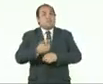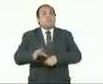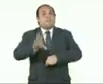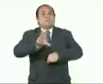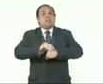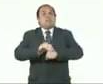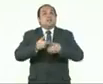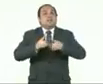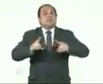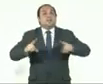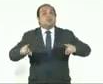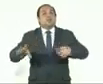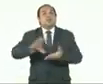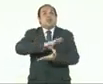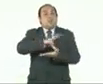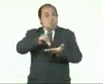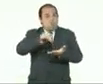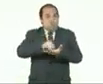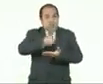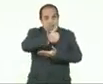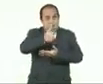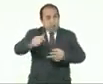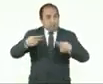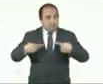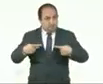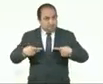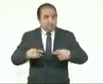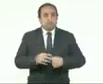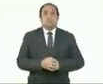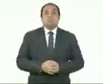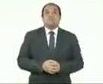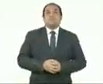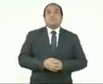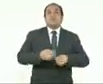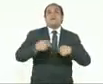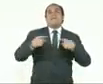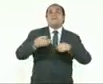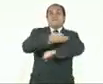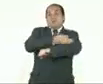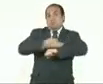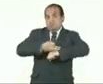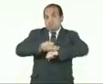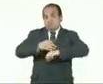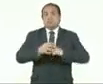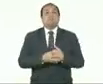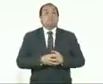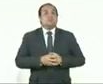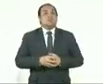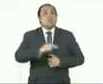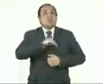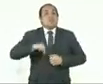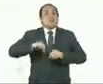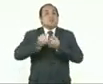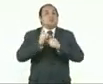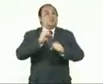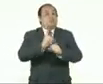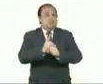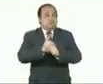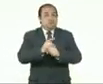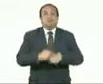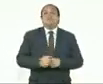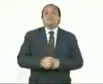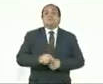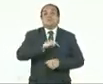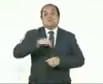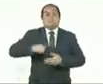el desarrollo integral de cada persona, de cada familia, de nuestra sociedad, de